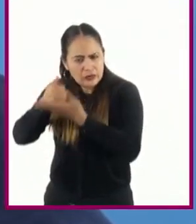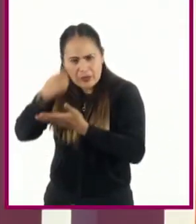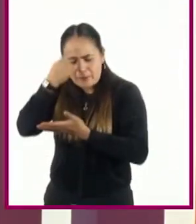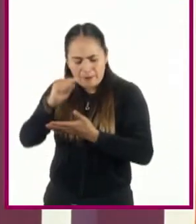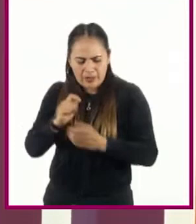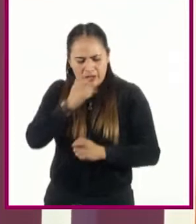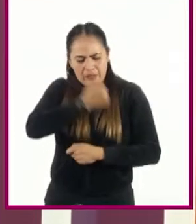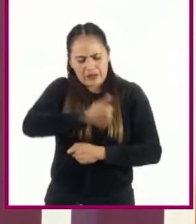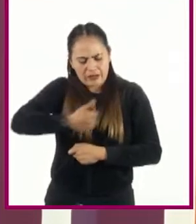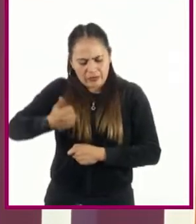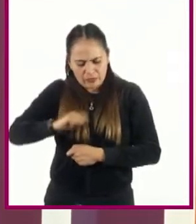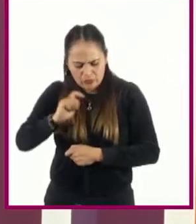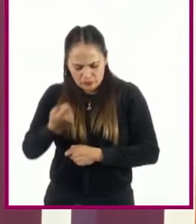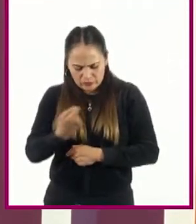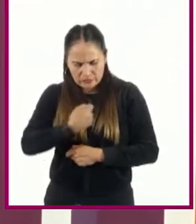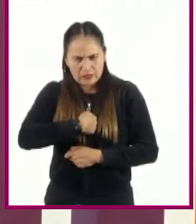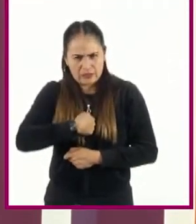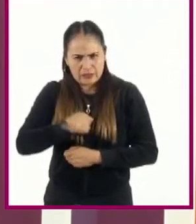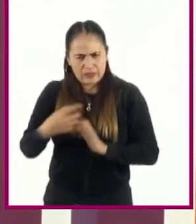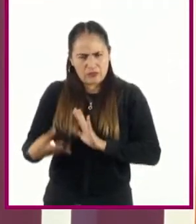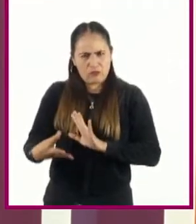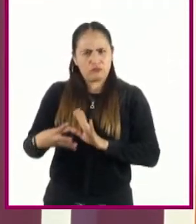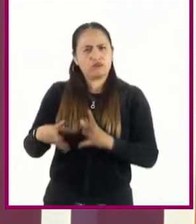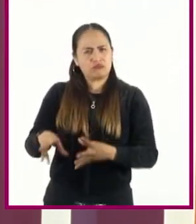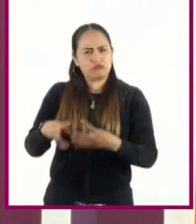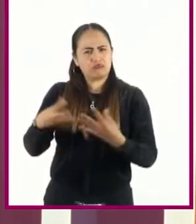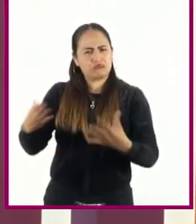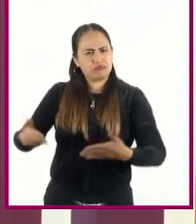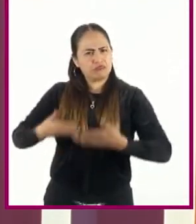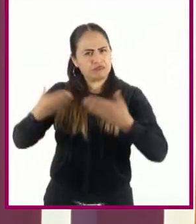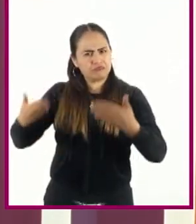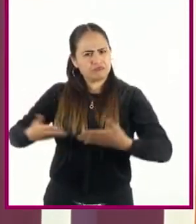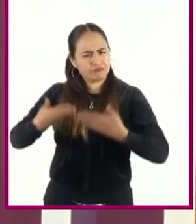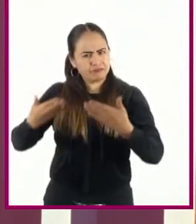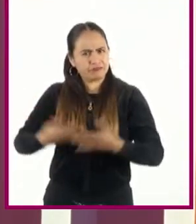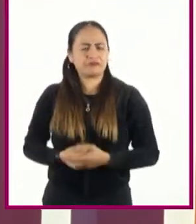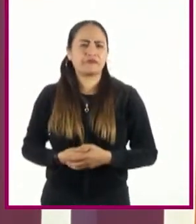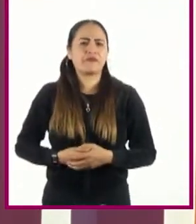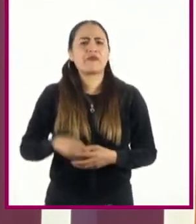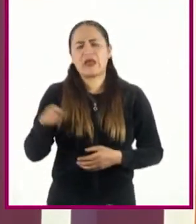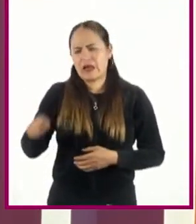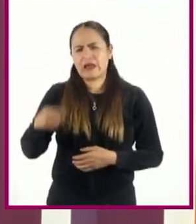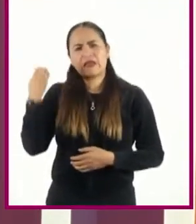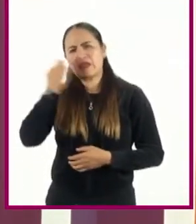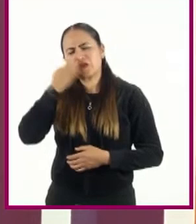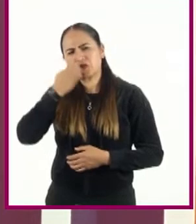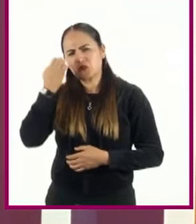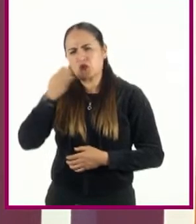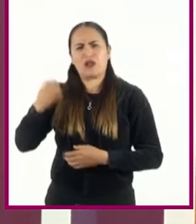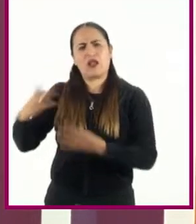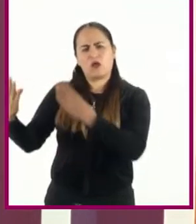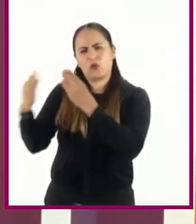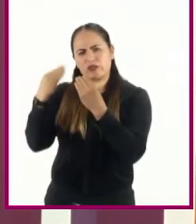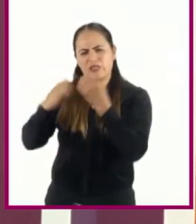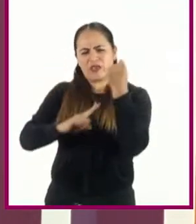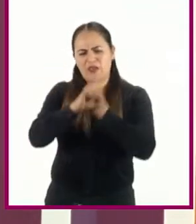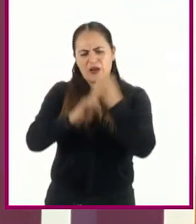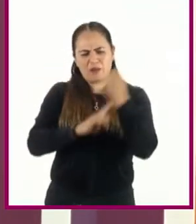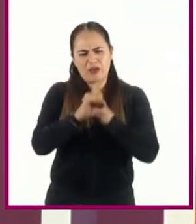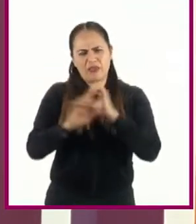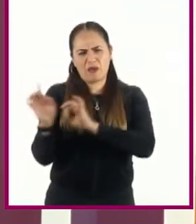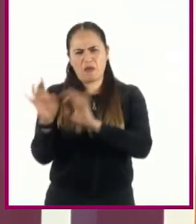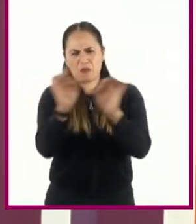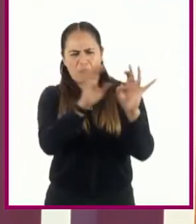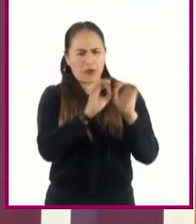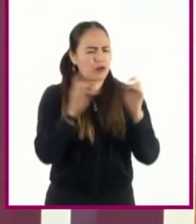Imagínate que nuestras formas de convivencia escolar nos enseñen a superar los conflictos de manera pacífica, identificando y